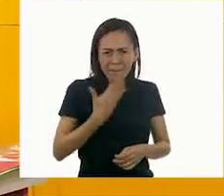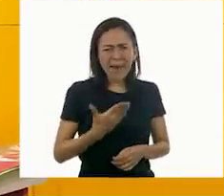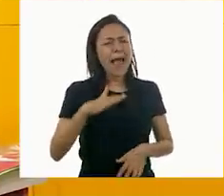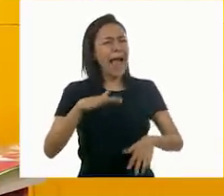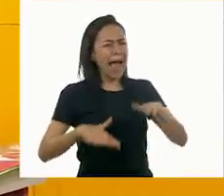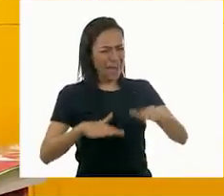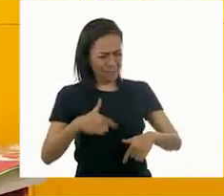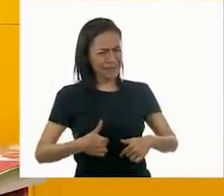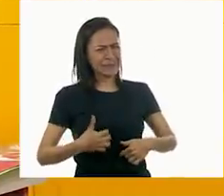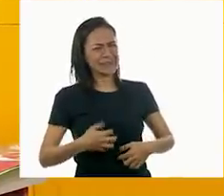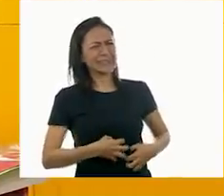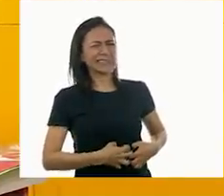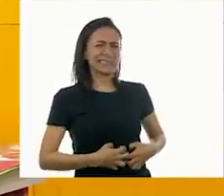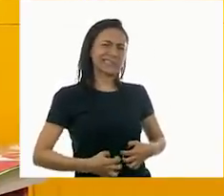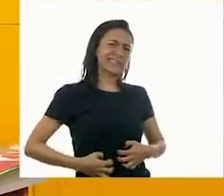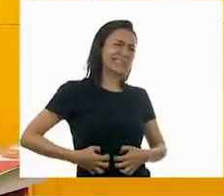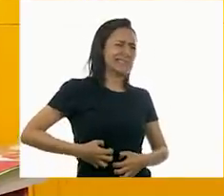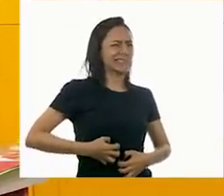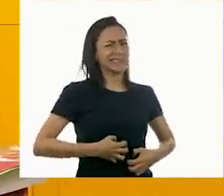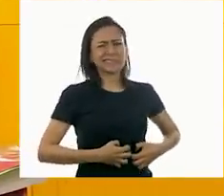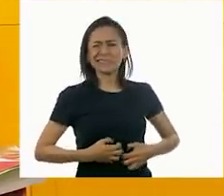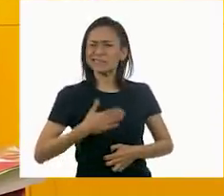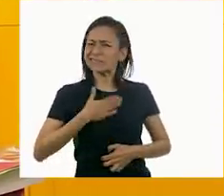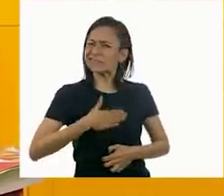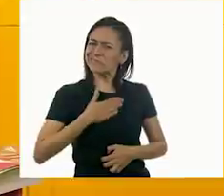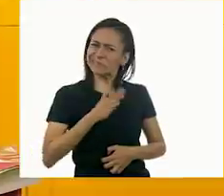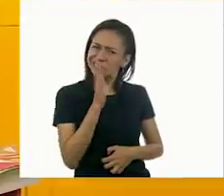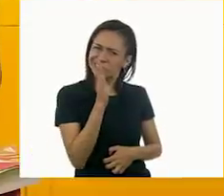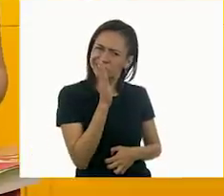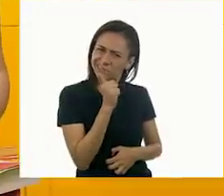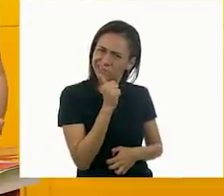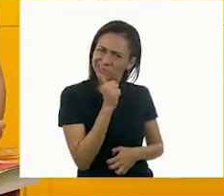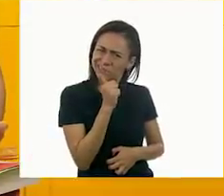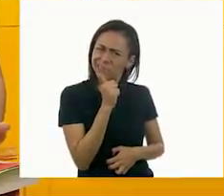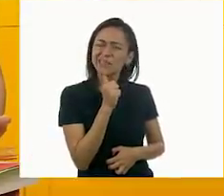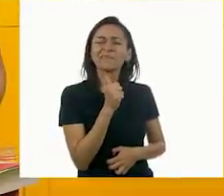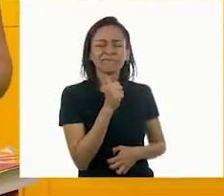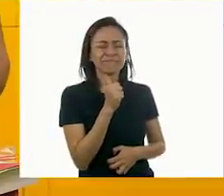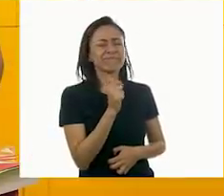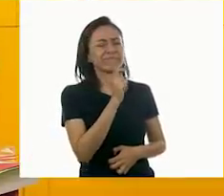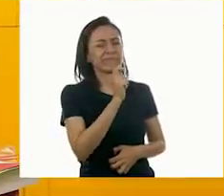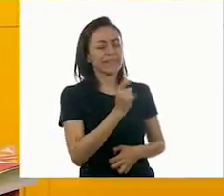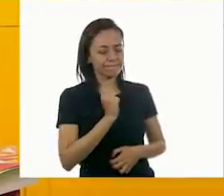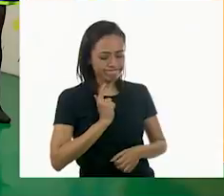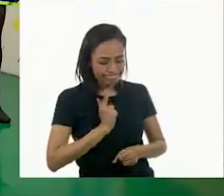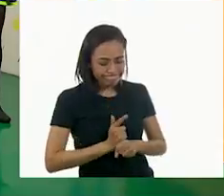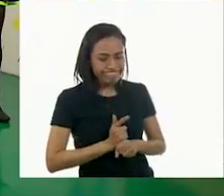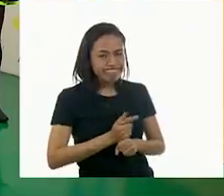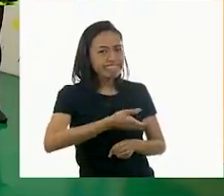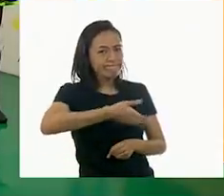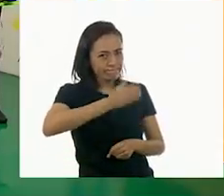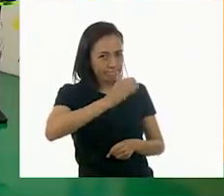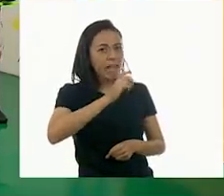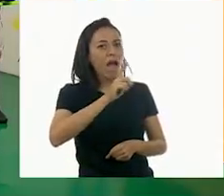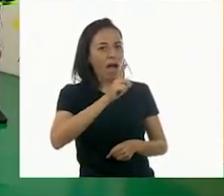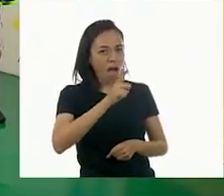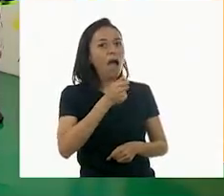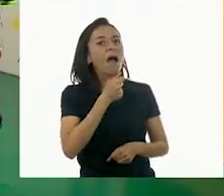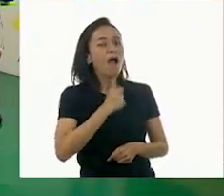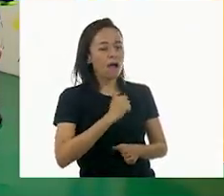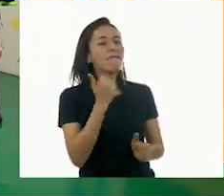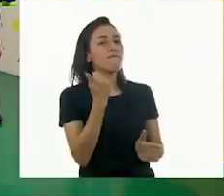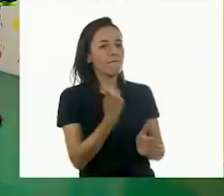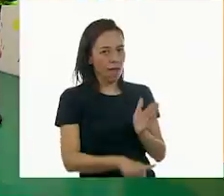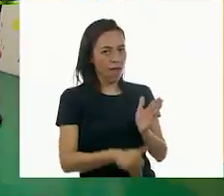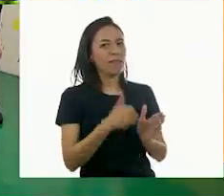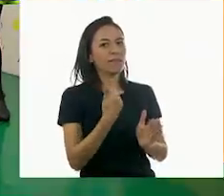quiere decir que hace falta tomar un poco más de agua en tus días, ¿verdad? Y por